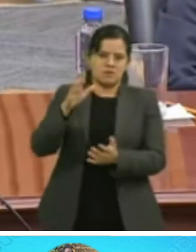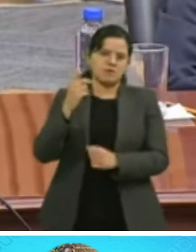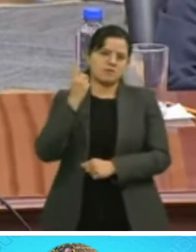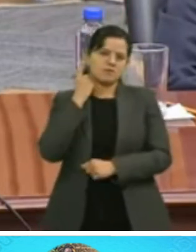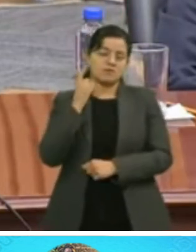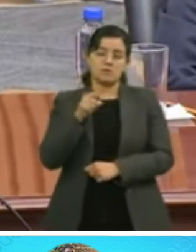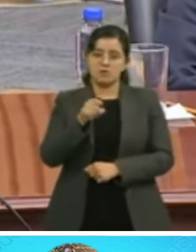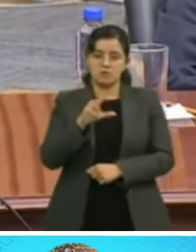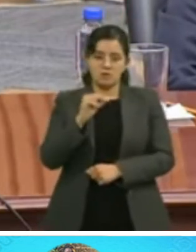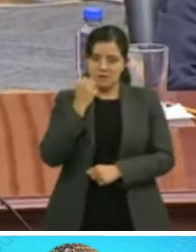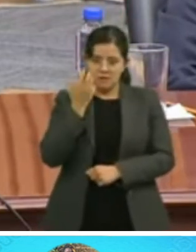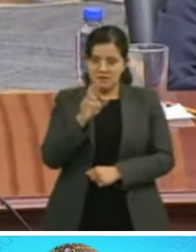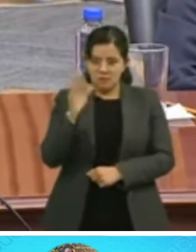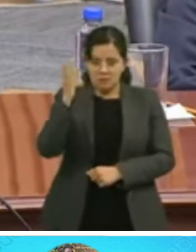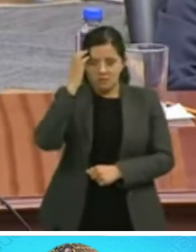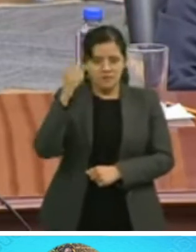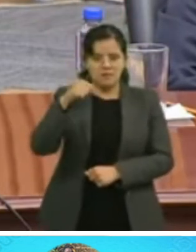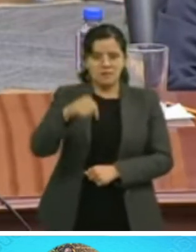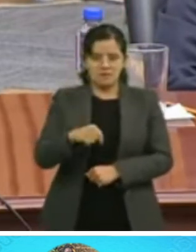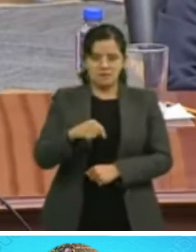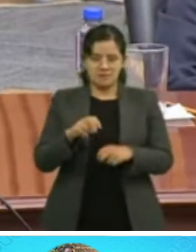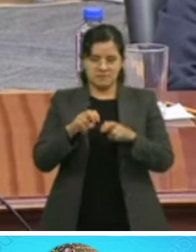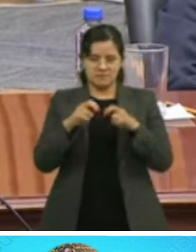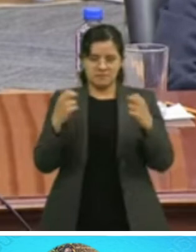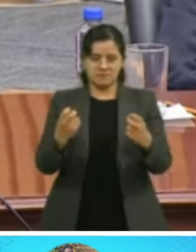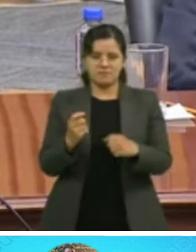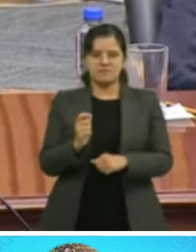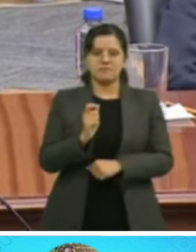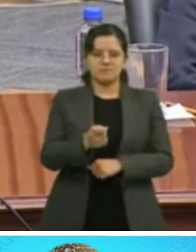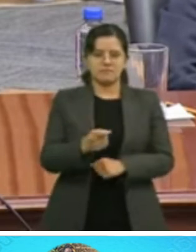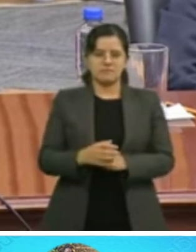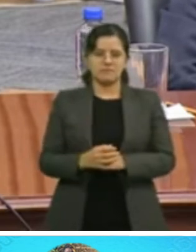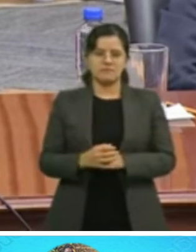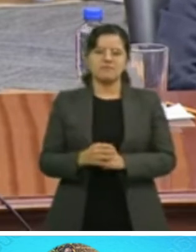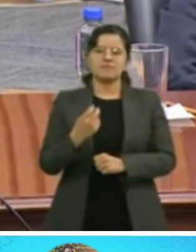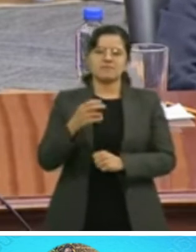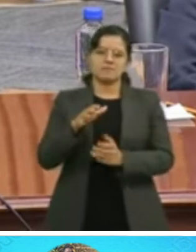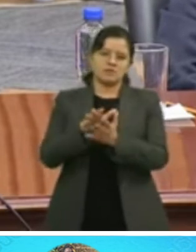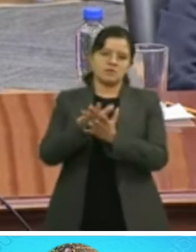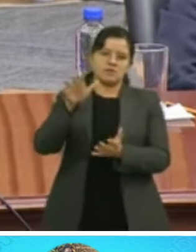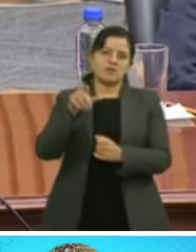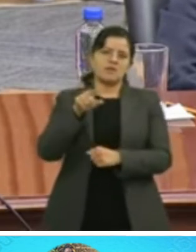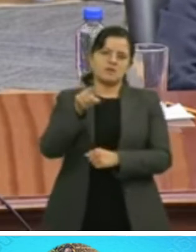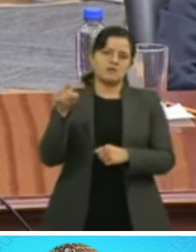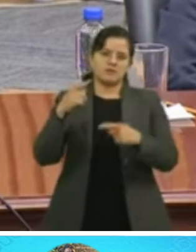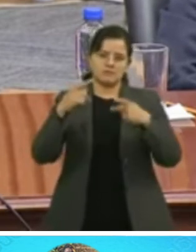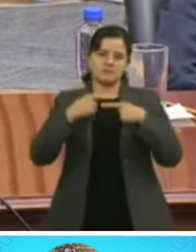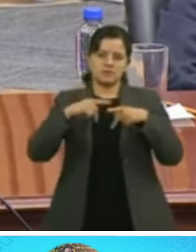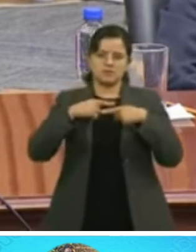reconocer aquí en esta mesa, es la mayoría legislativa que representa a la mayoría del